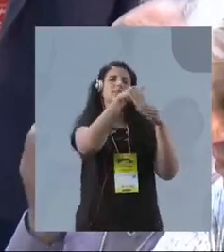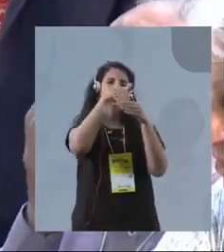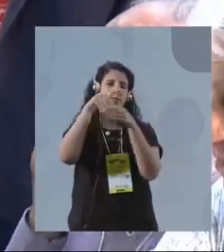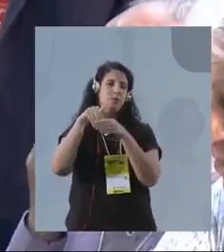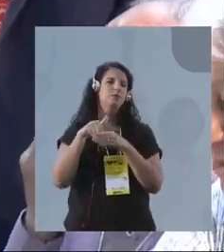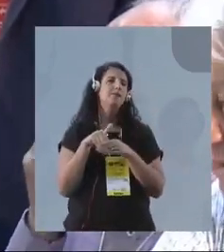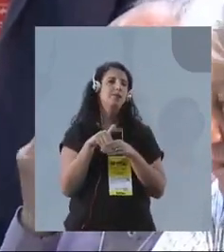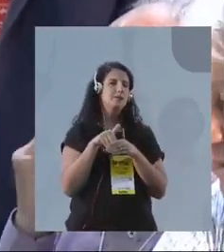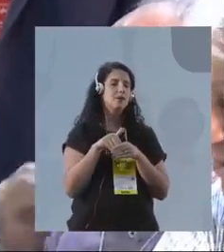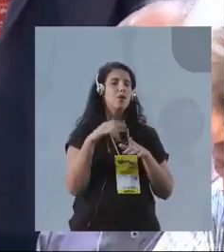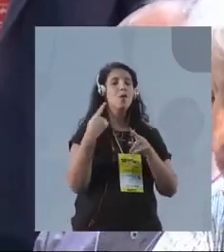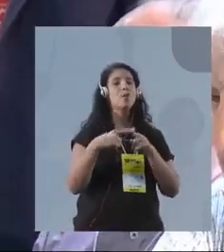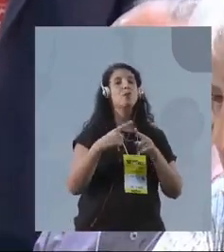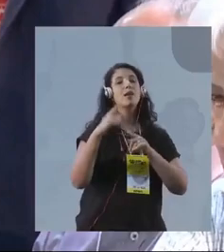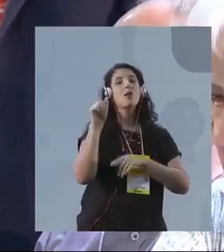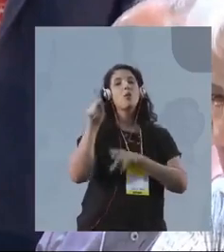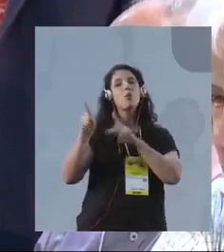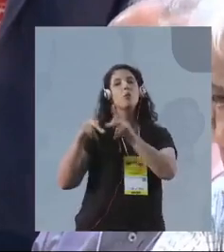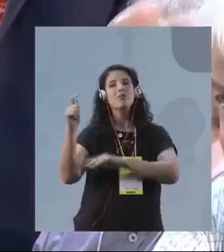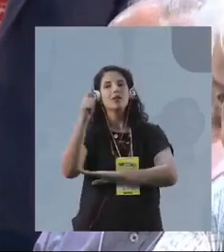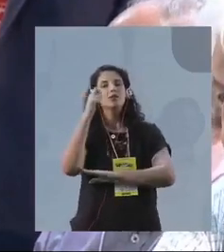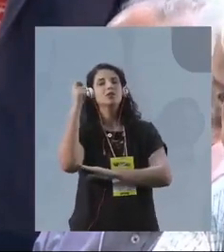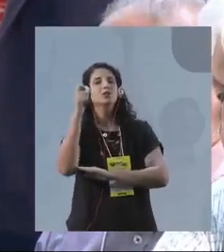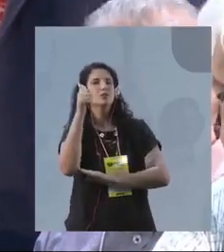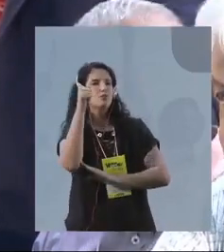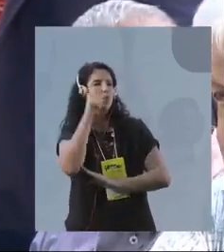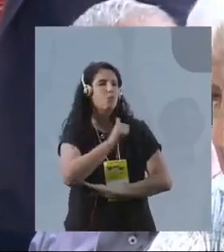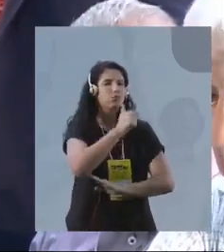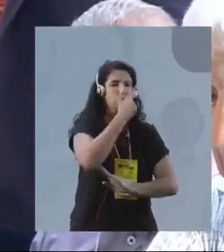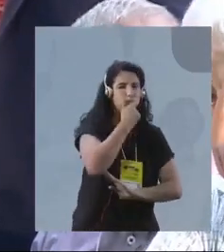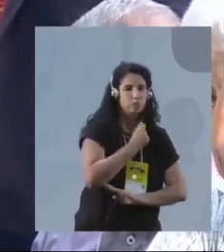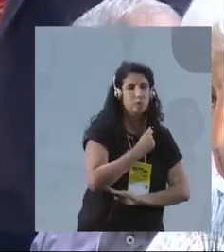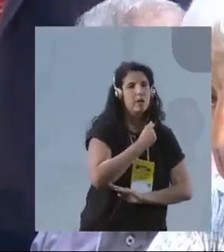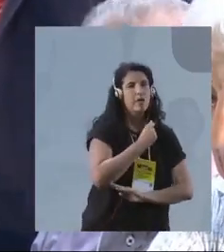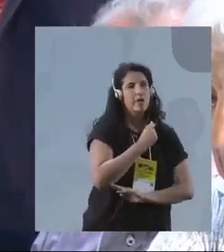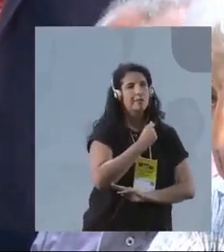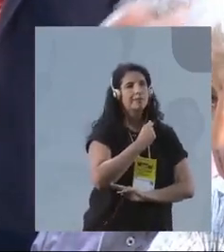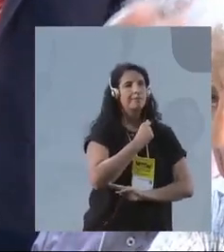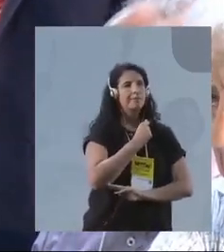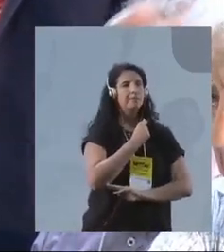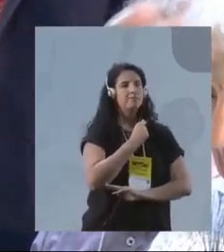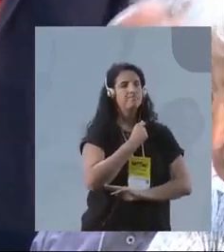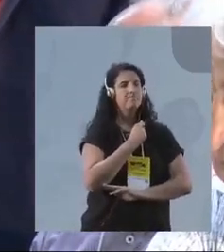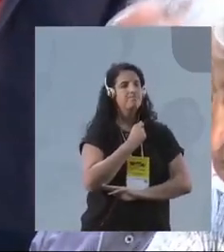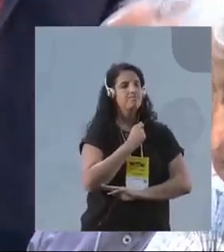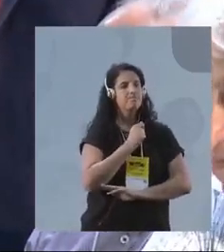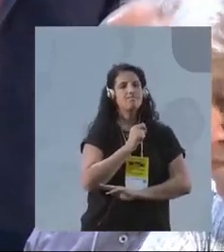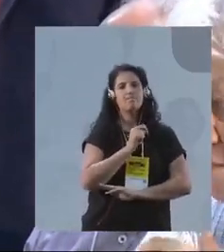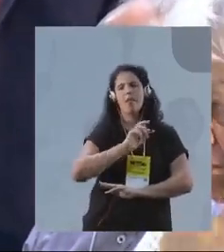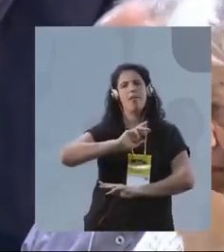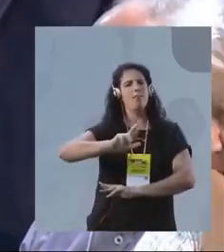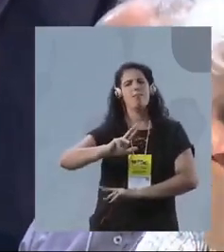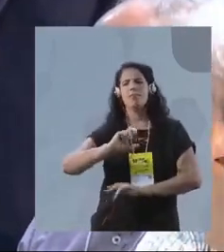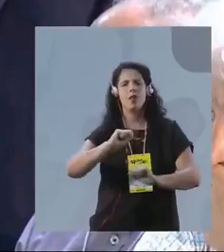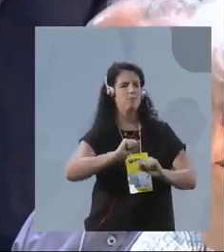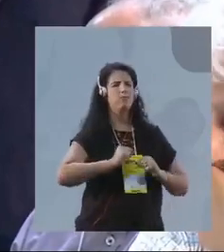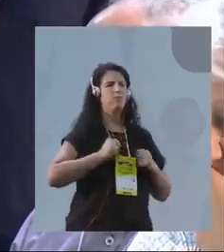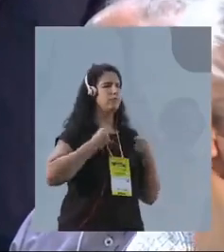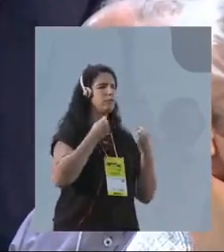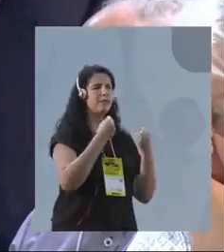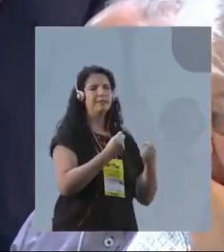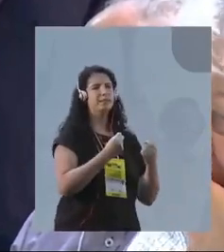porque los argentinos y las argentinas no enfrentamos a la dictadura